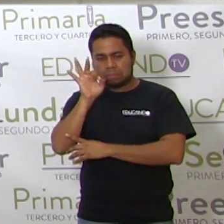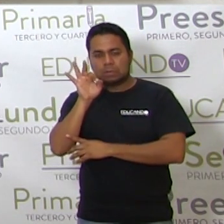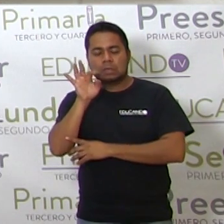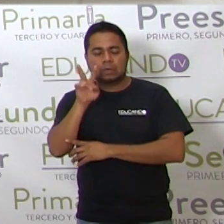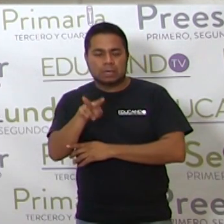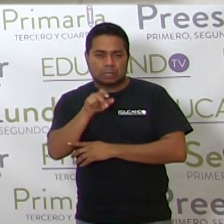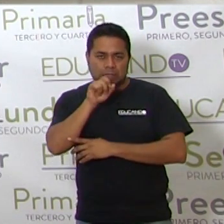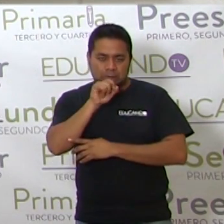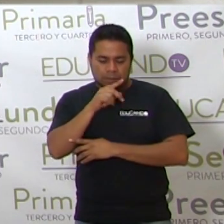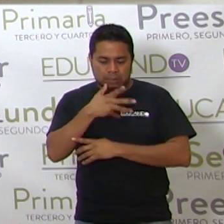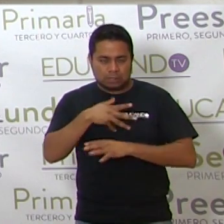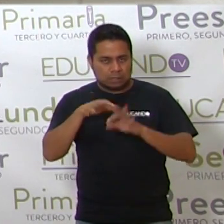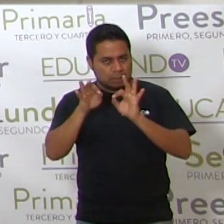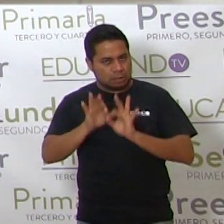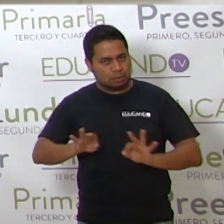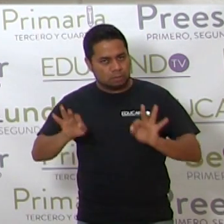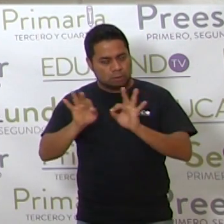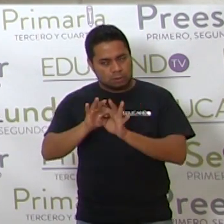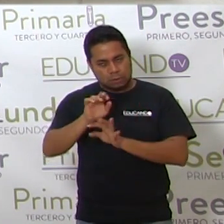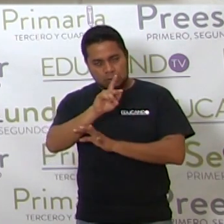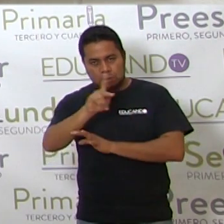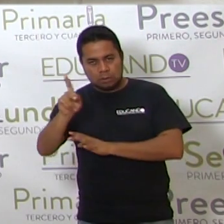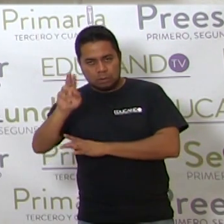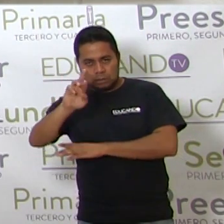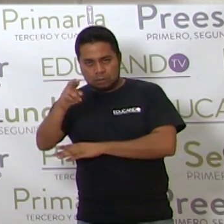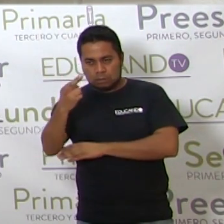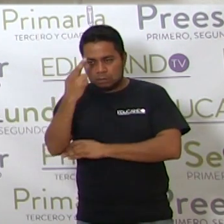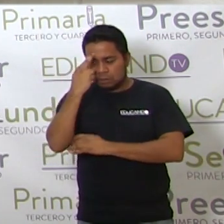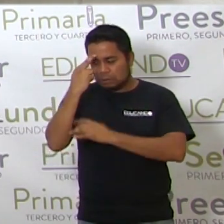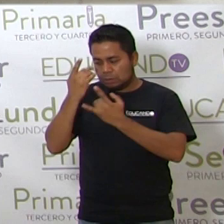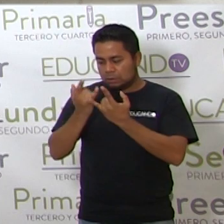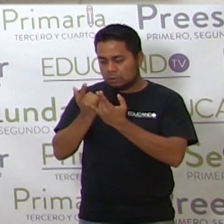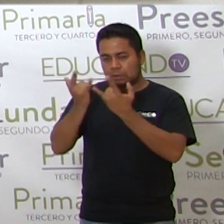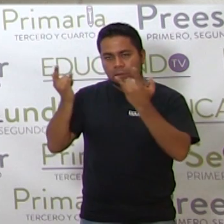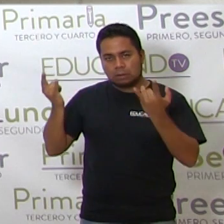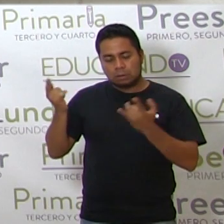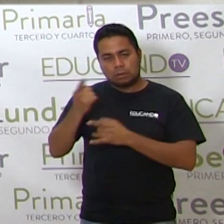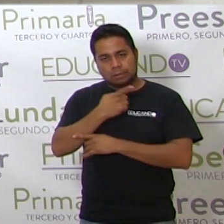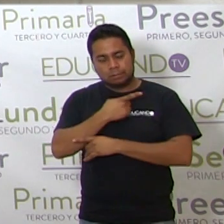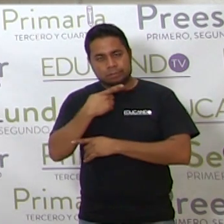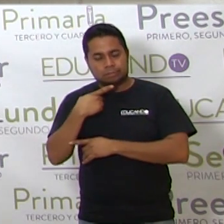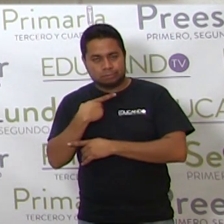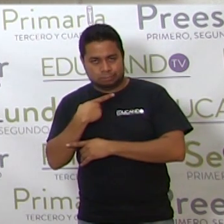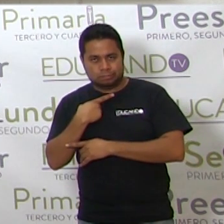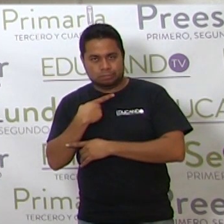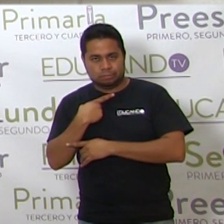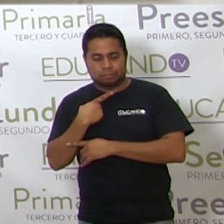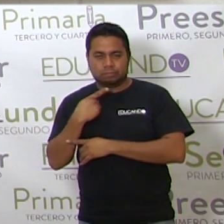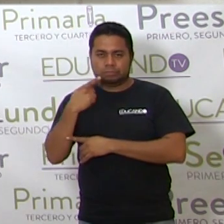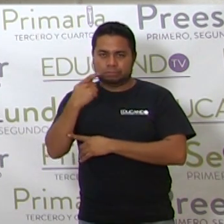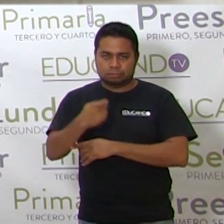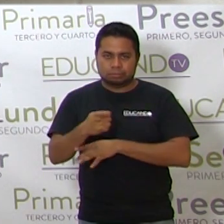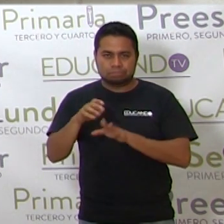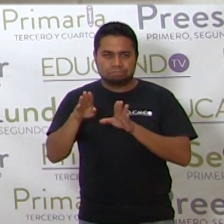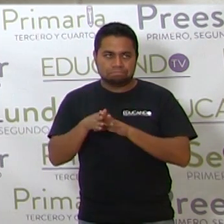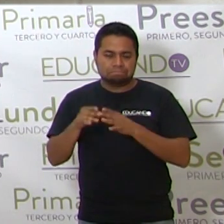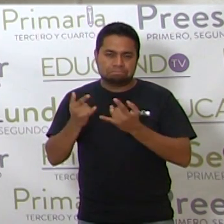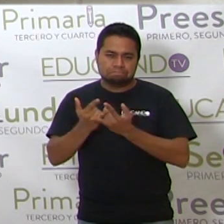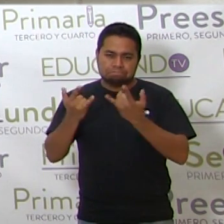importante que nosotros recordemos que esta historia va a ser tomado en cuenta como anécdota